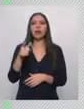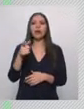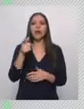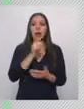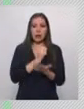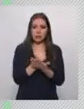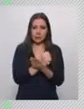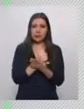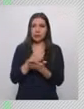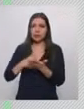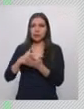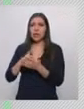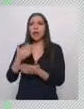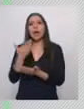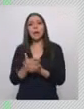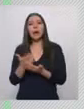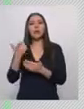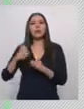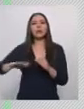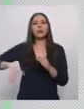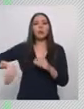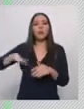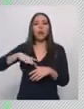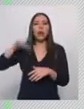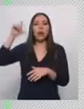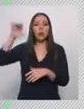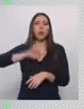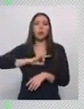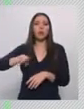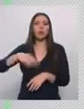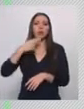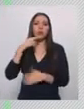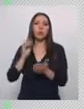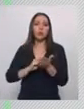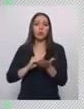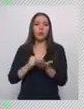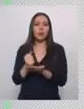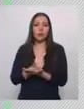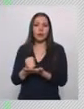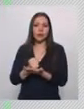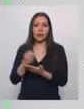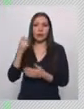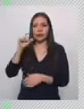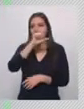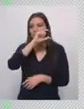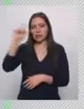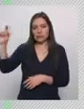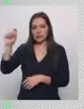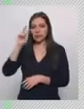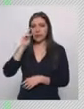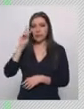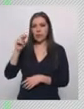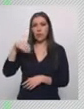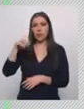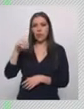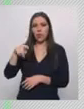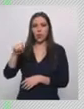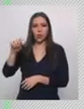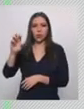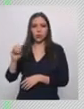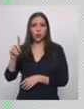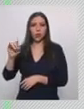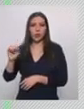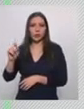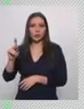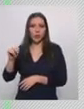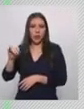disponible que tienes en esa tarjeta después de haberla utilizado. Claro, ese es el monto que te queda en ese momento, pero lo